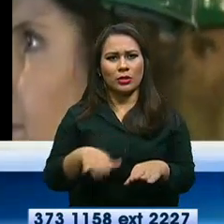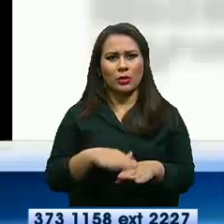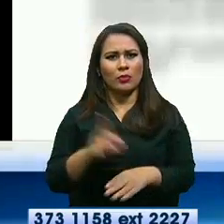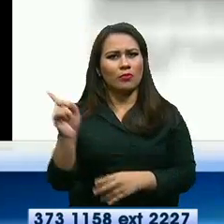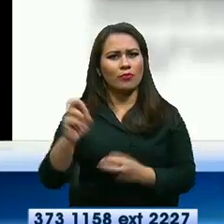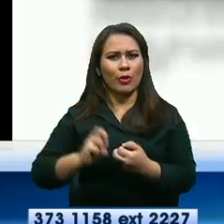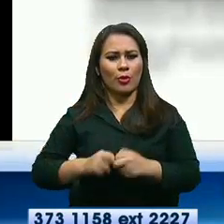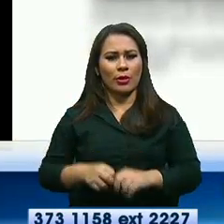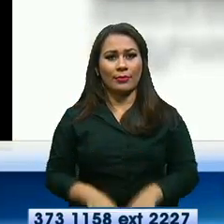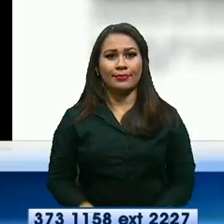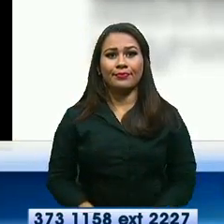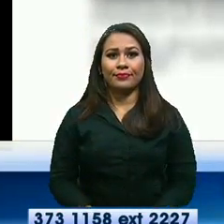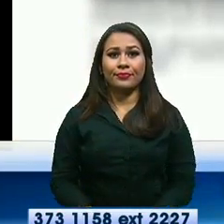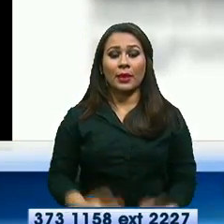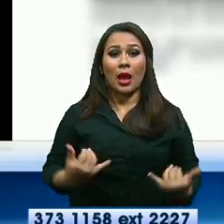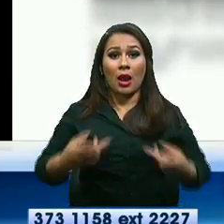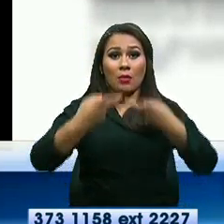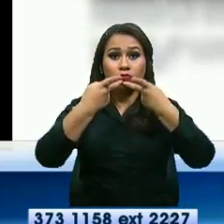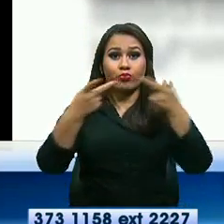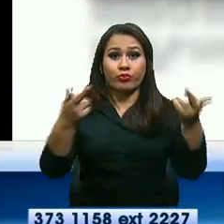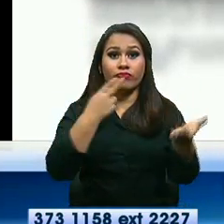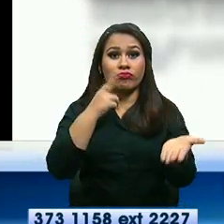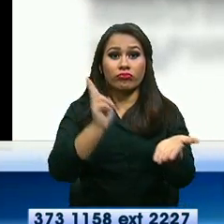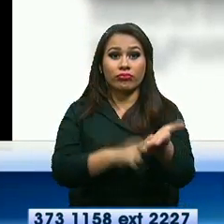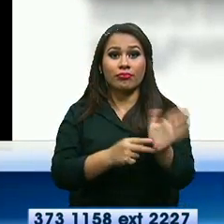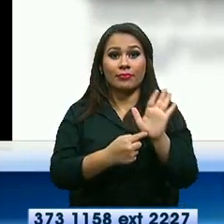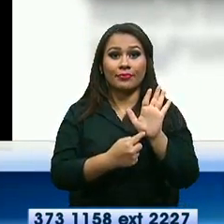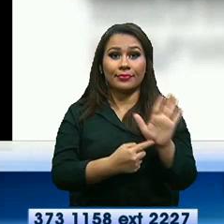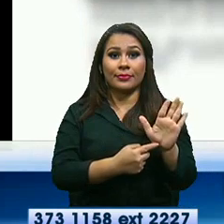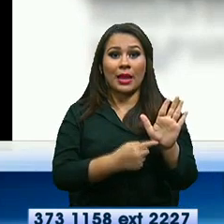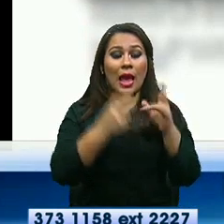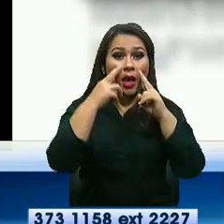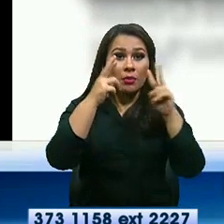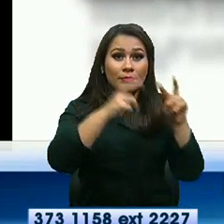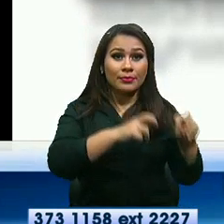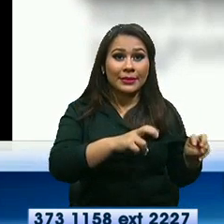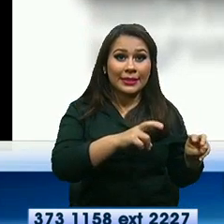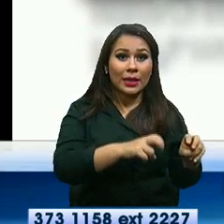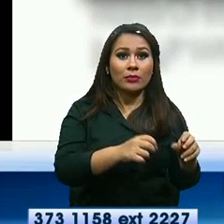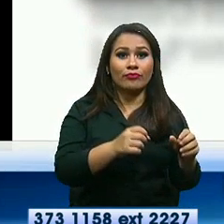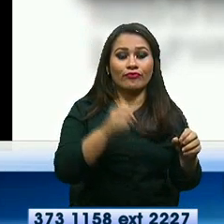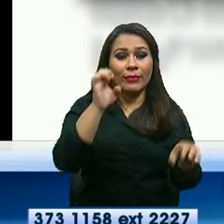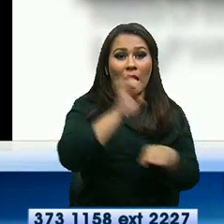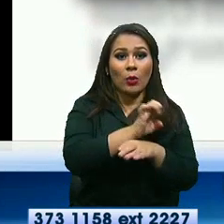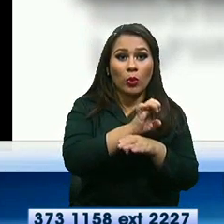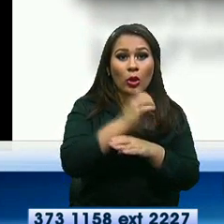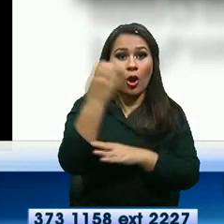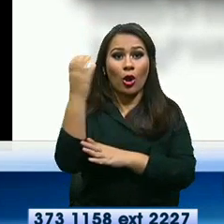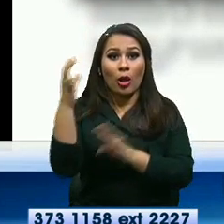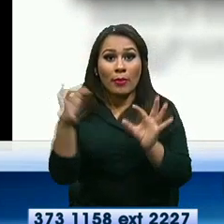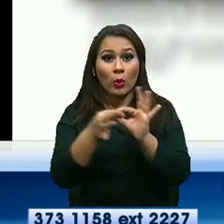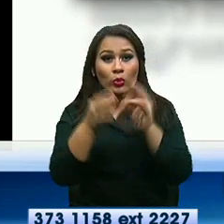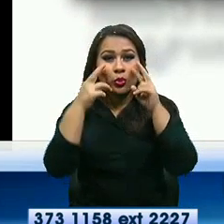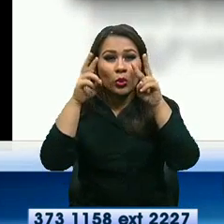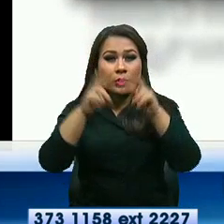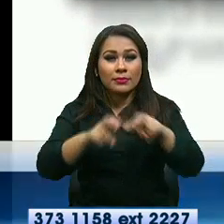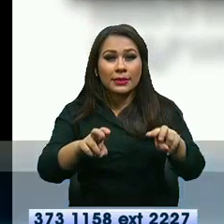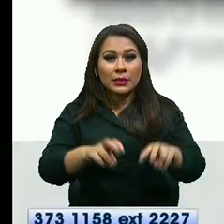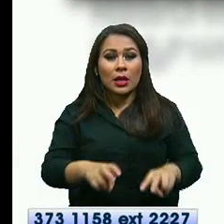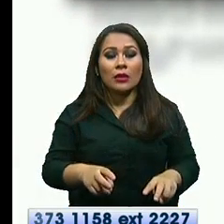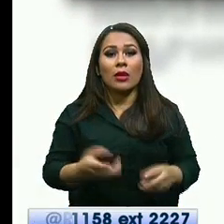hechos. De lo que se ha difundido, dice el comunicado, las investigaciones que llevan de manera conjunta las fiscalías de Ecuador y Colombia tendrían que ver con el proceso